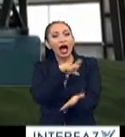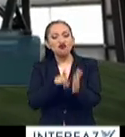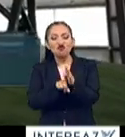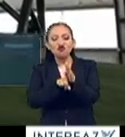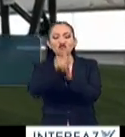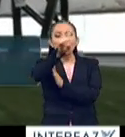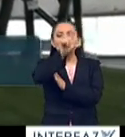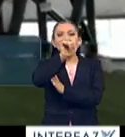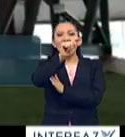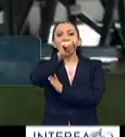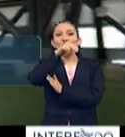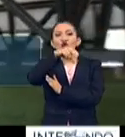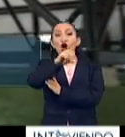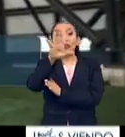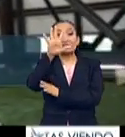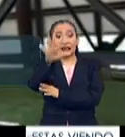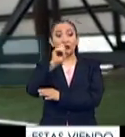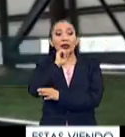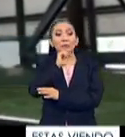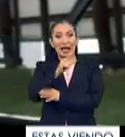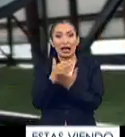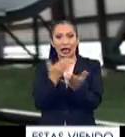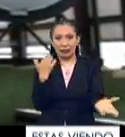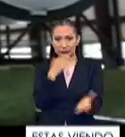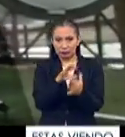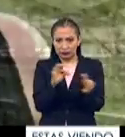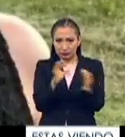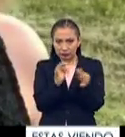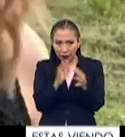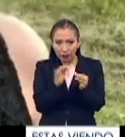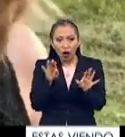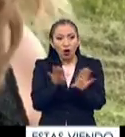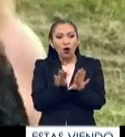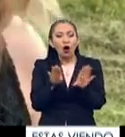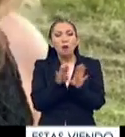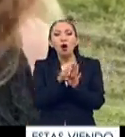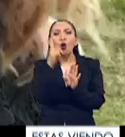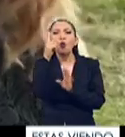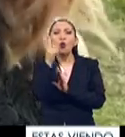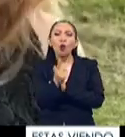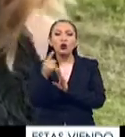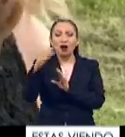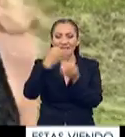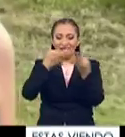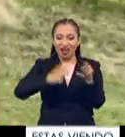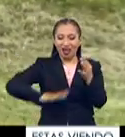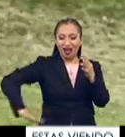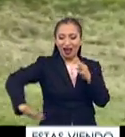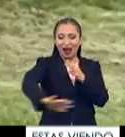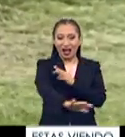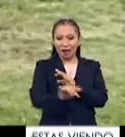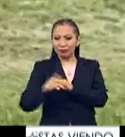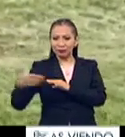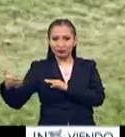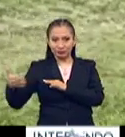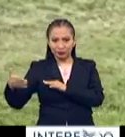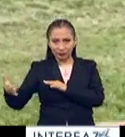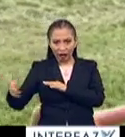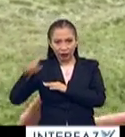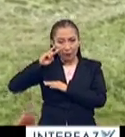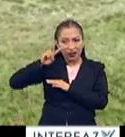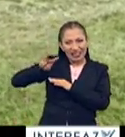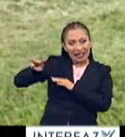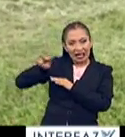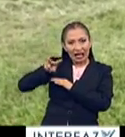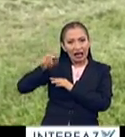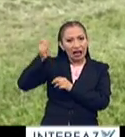cohete Saturno V. También nos estaba comentando de cómo una parte del terreno, la que está de este lado, donde pueden